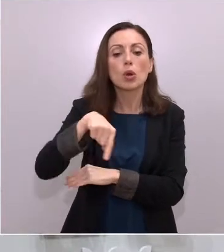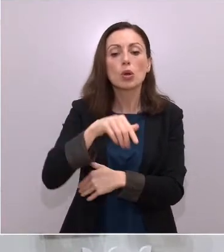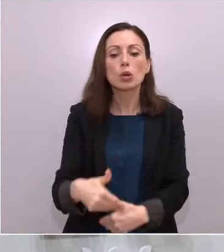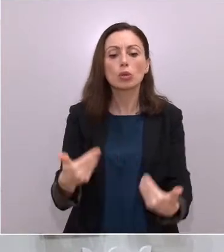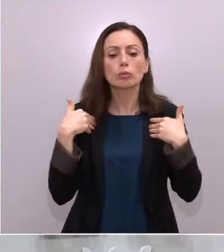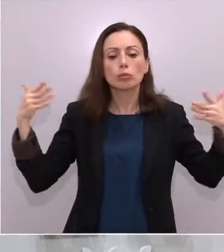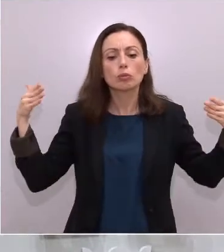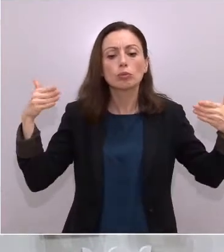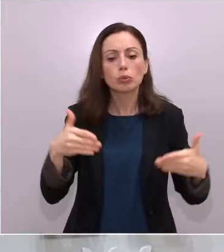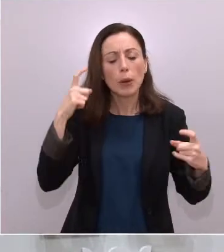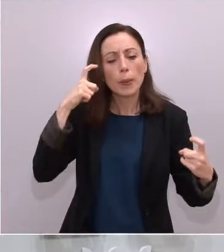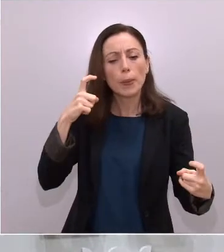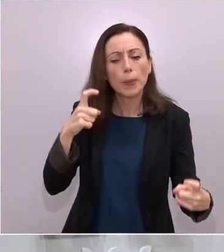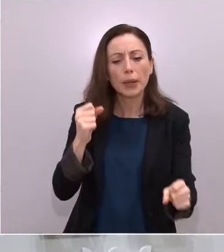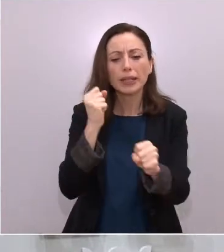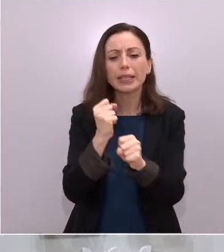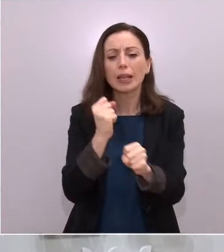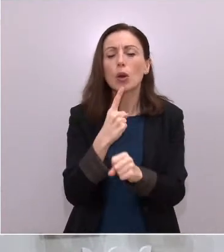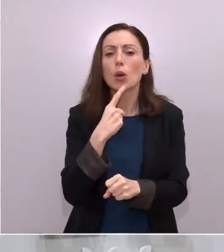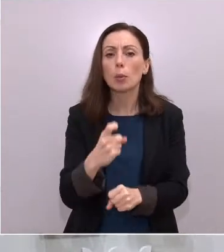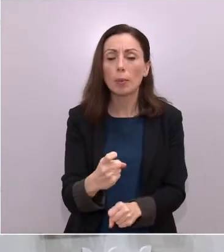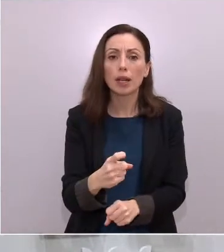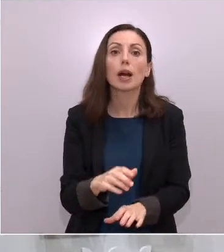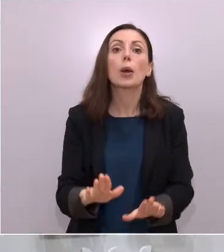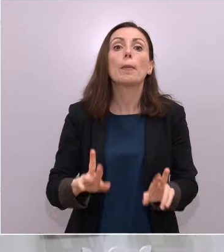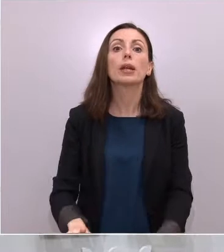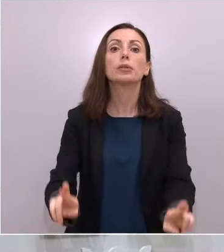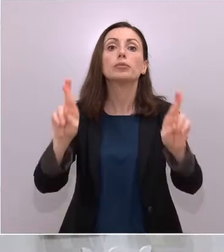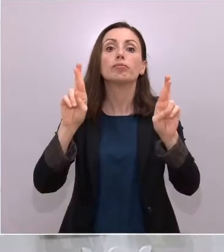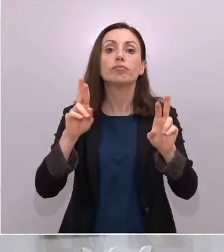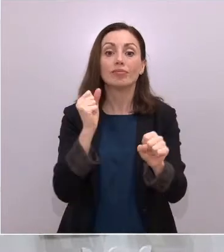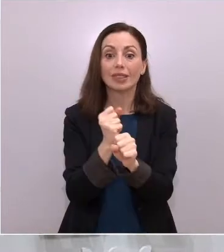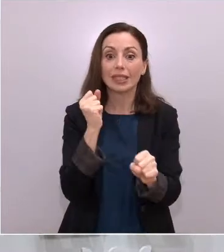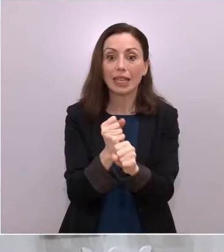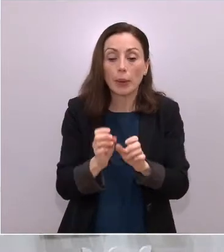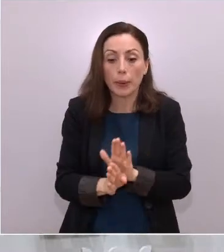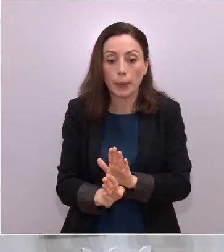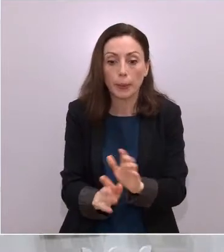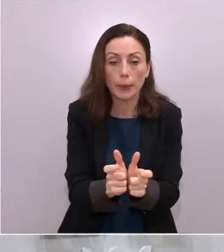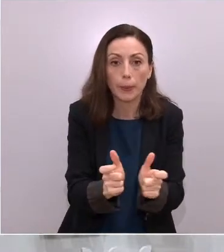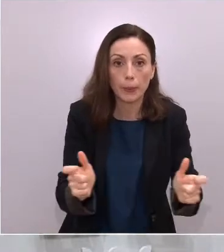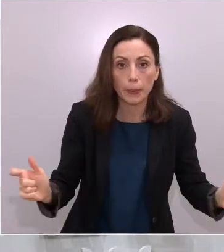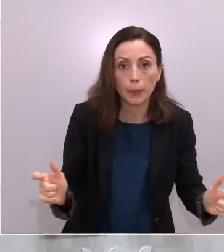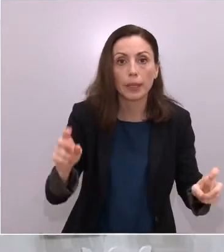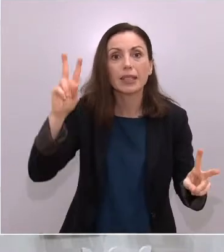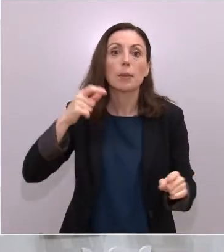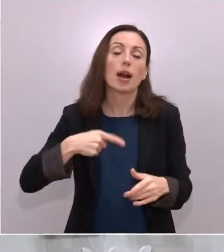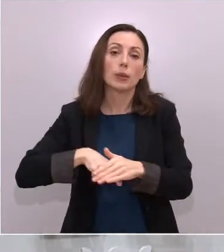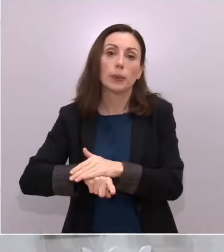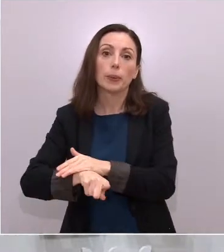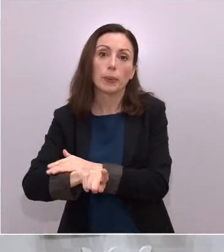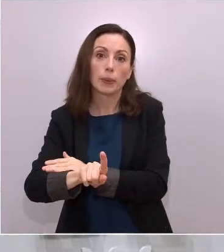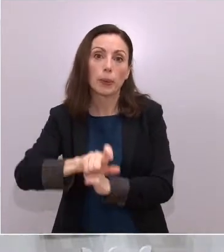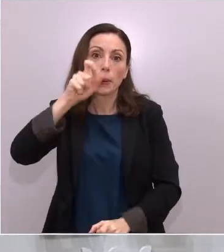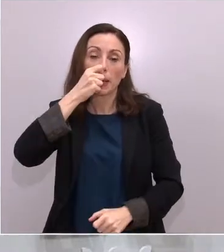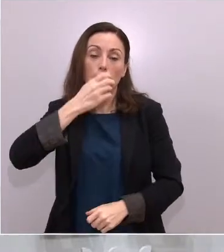esfuerzos en un trabajo tan complejo como esperanzador, mantener el empleo, recuperar los niveles de crecimiento y bienestar de los